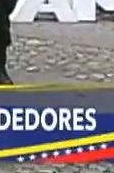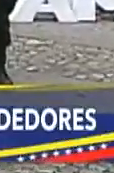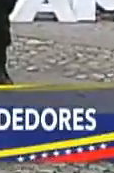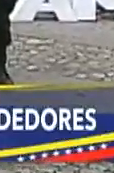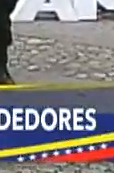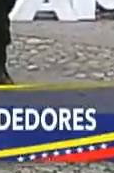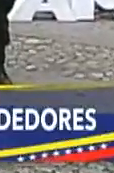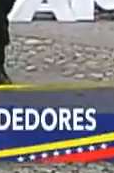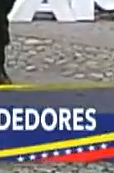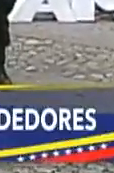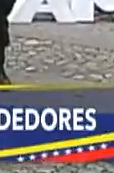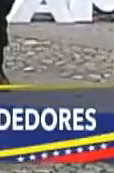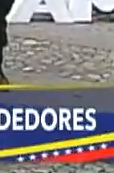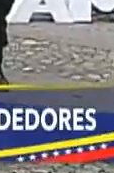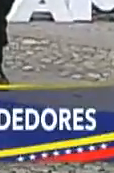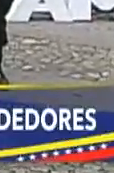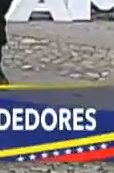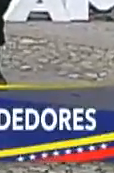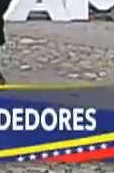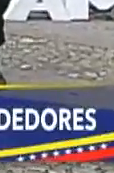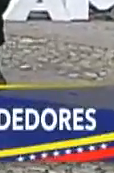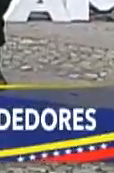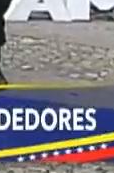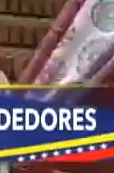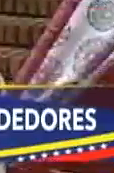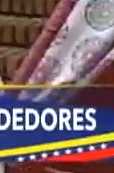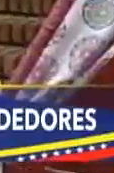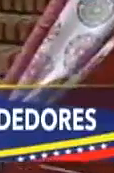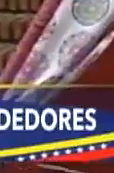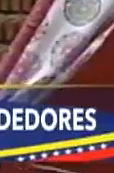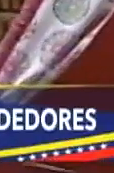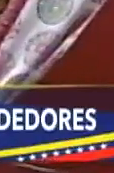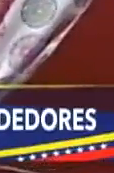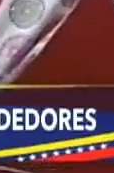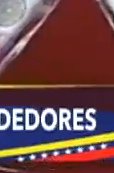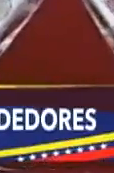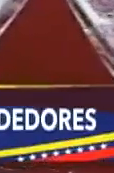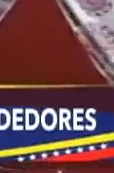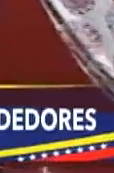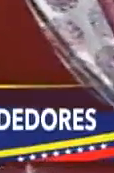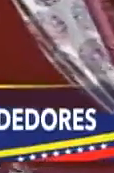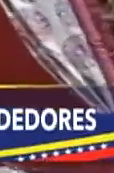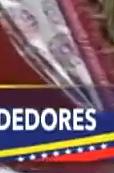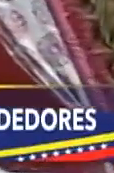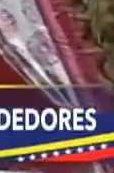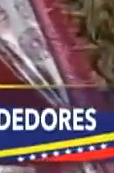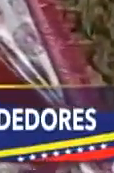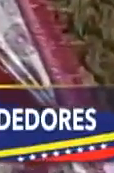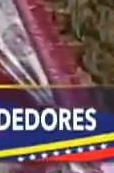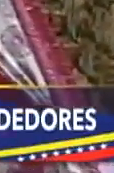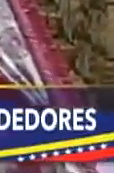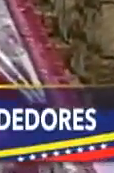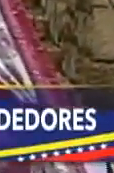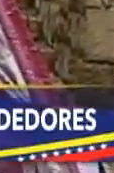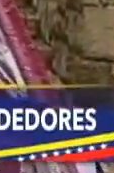Y además, presidente, estuvieron con nosotros los emprendedores, como usted lo ha señalado, en las